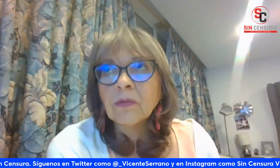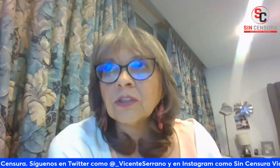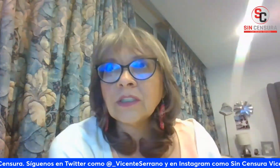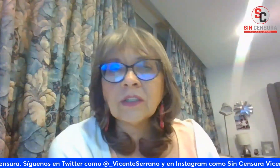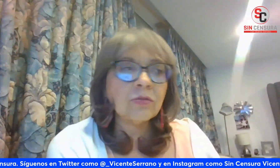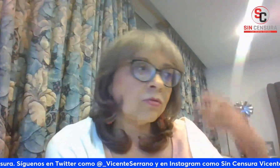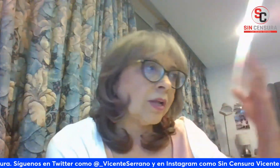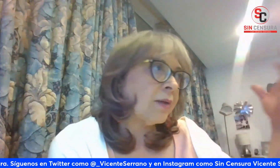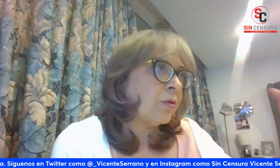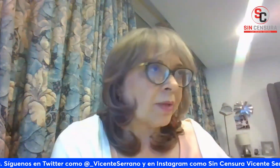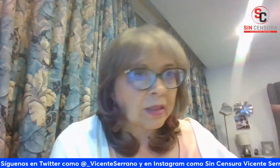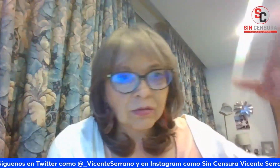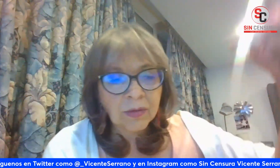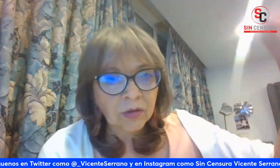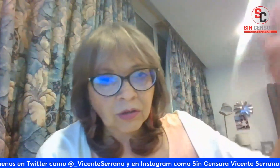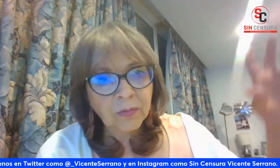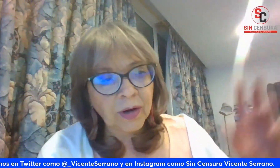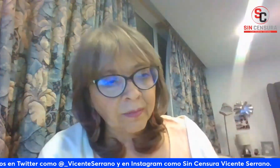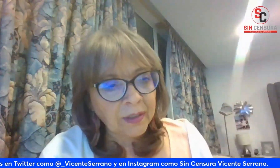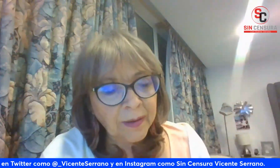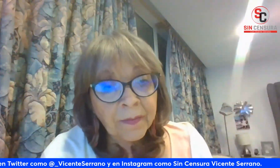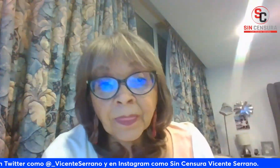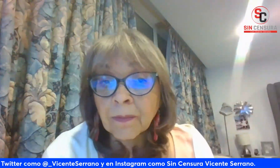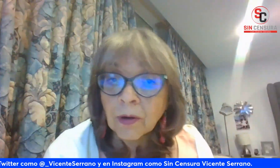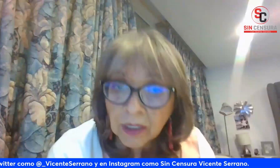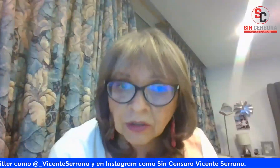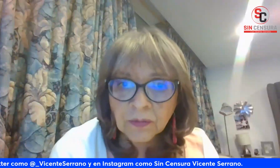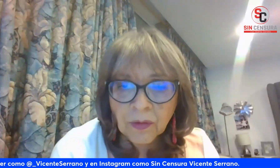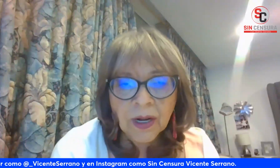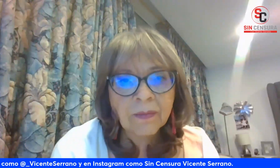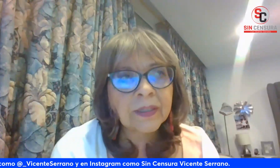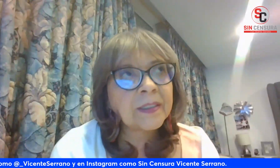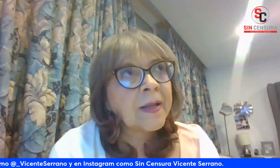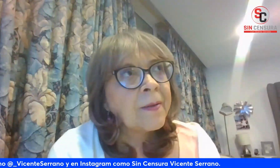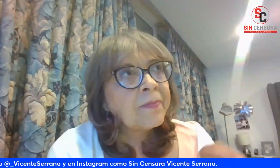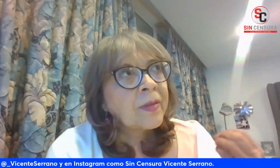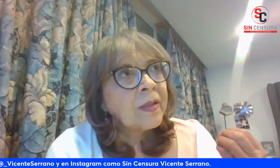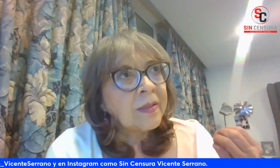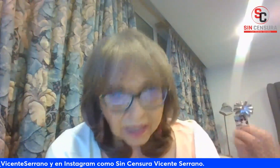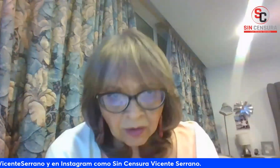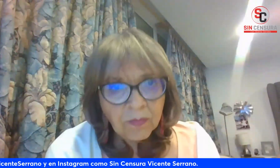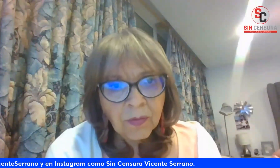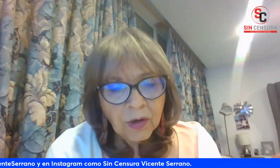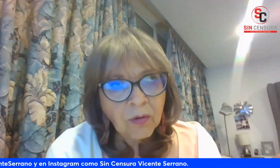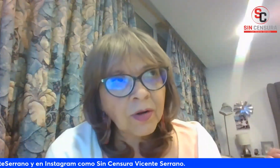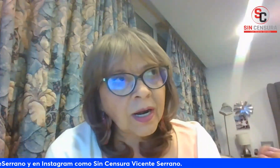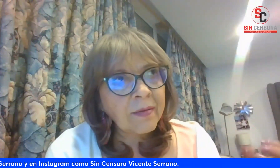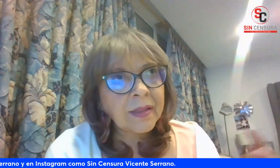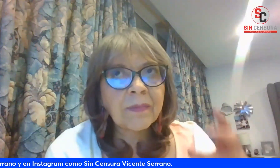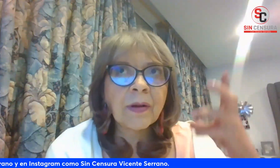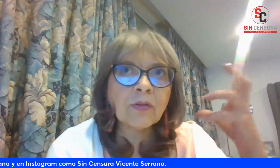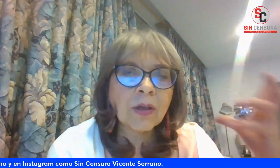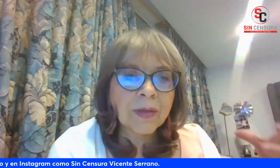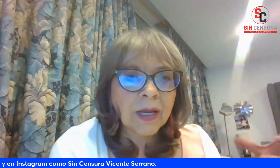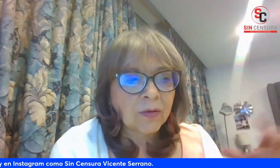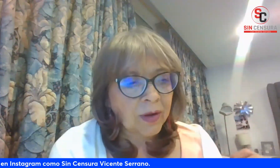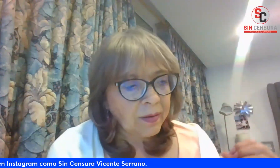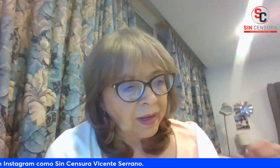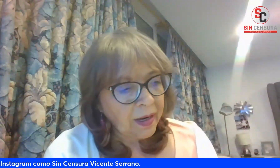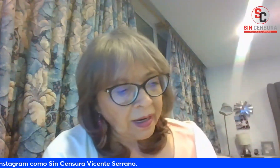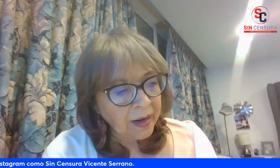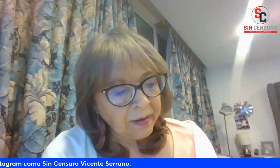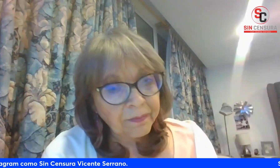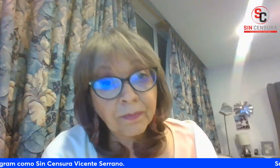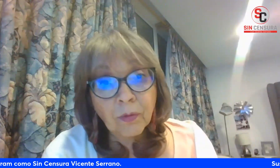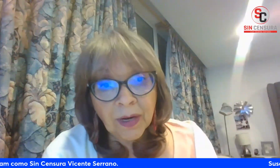aquí mismo, Sin Censura, Momentum y otros programas Pero esos programas tienen un público muy relevante, pero todavía no